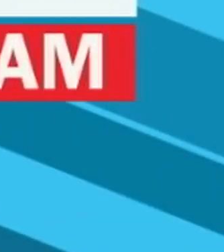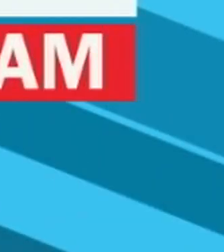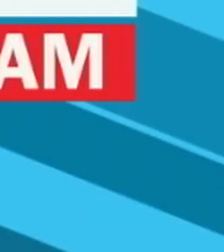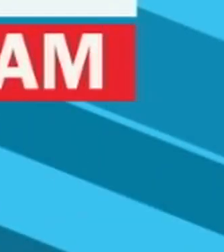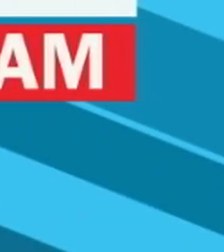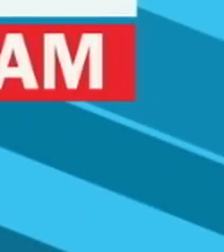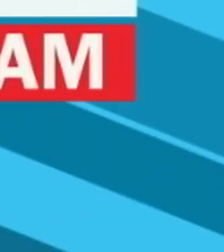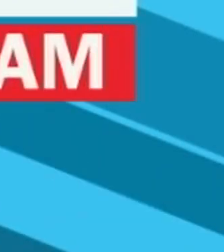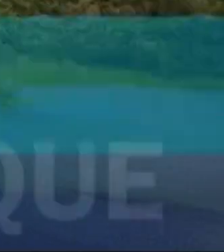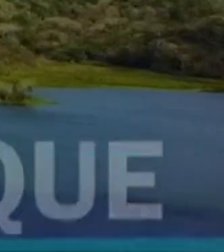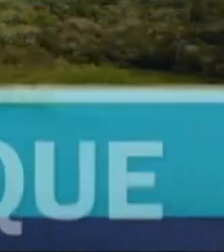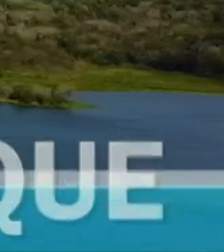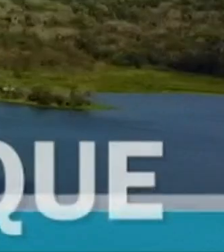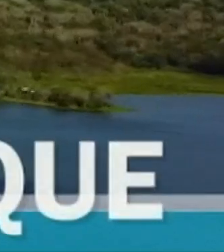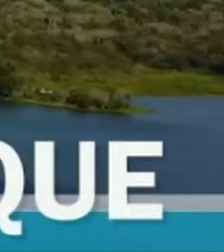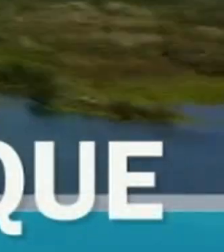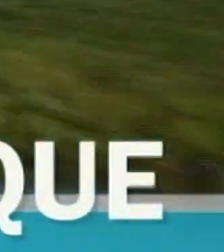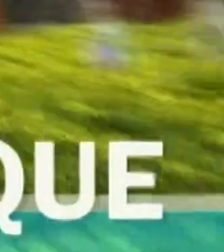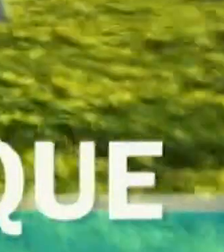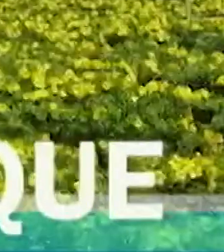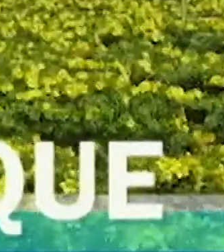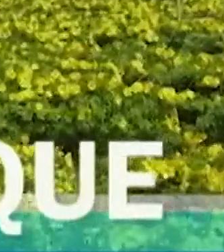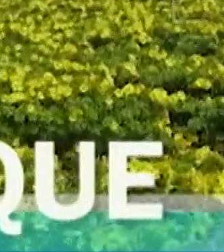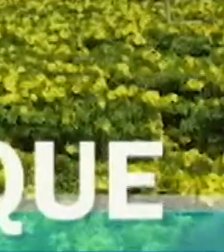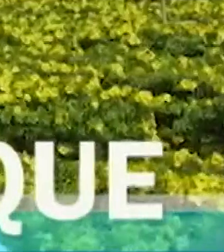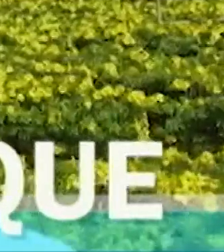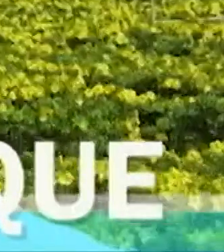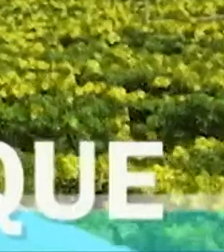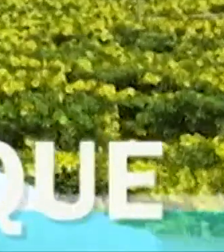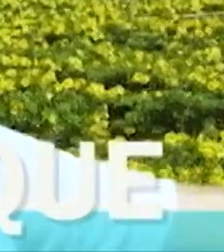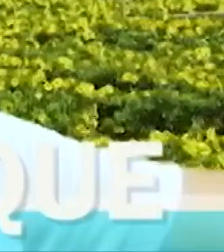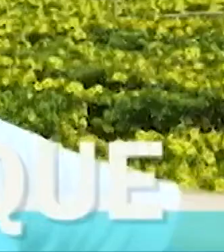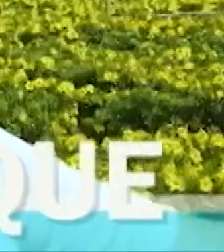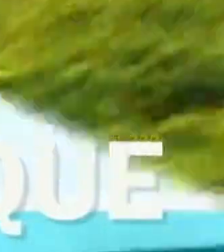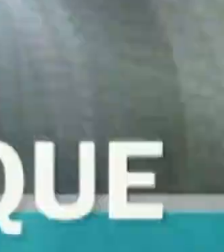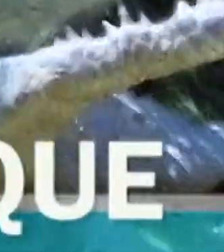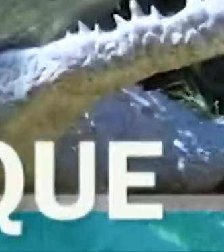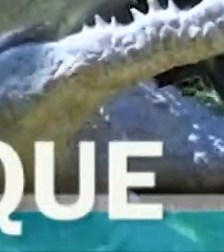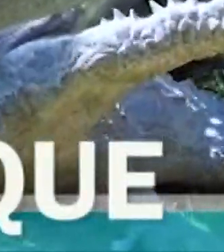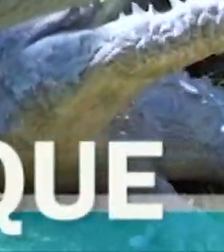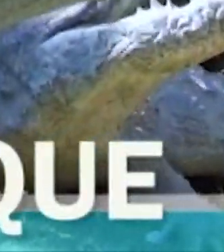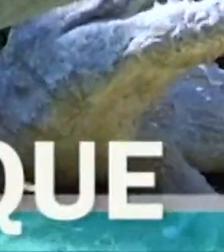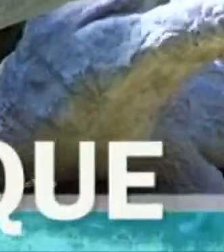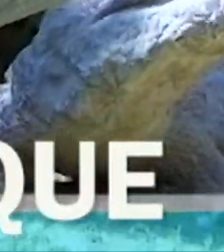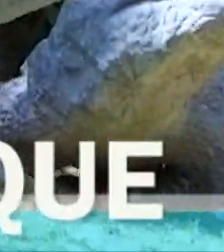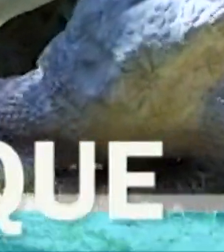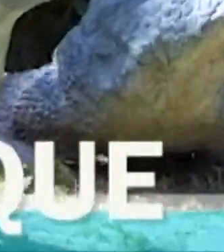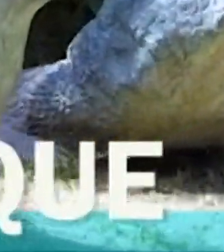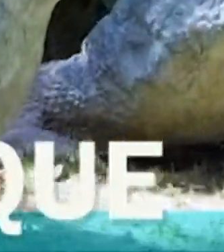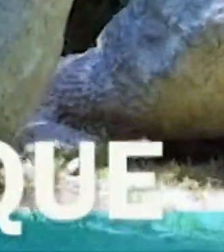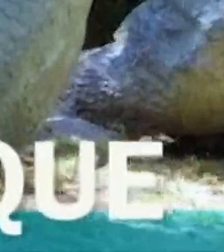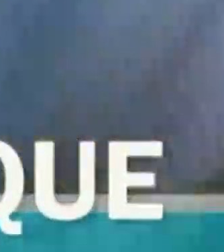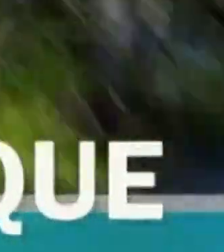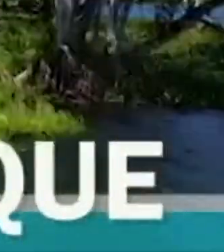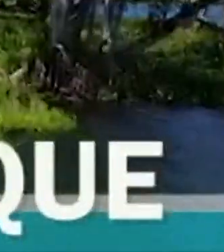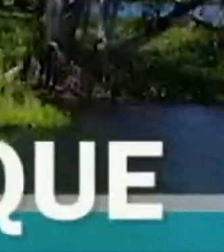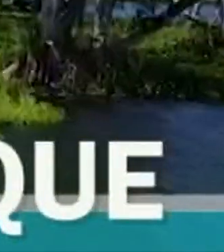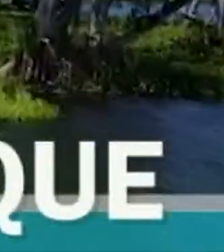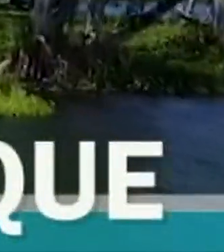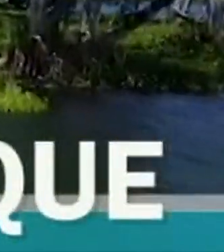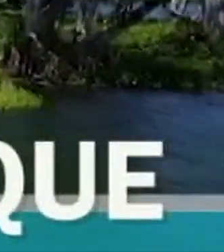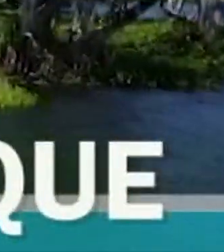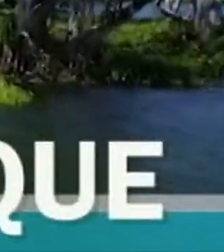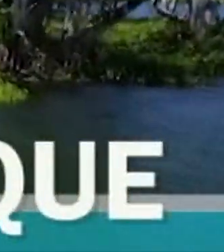de la comida oriental. Y en La Ruta de Enrique, descubramos más de Latinoamérica. Sábados alrededor